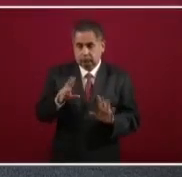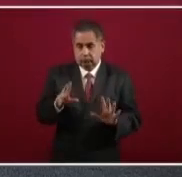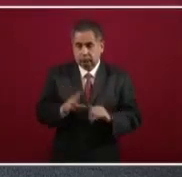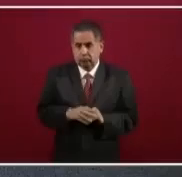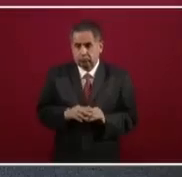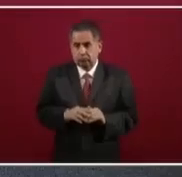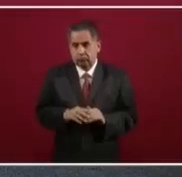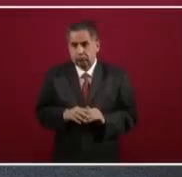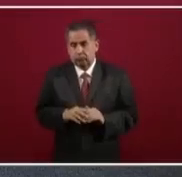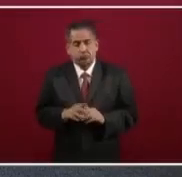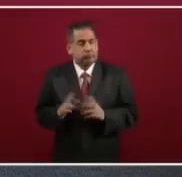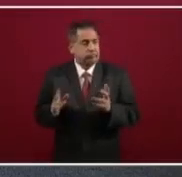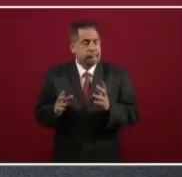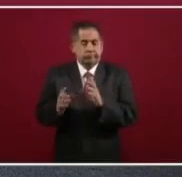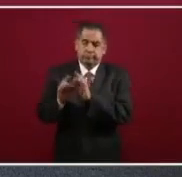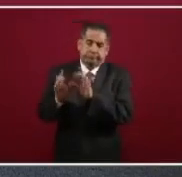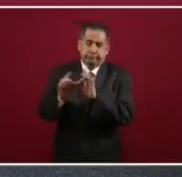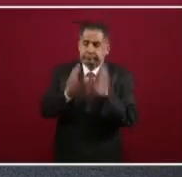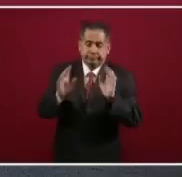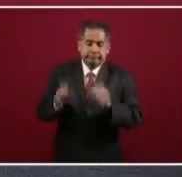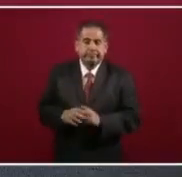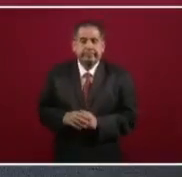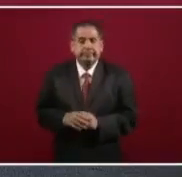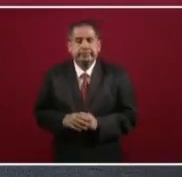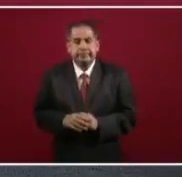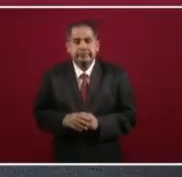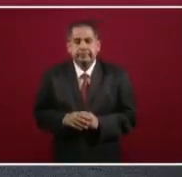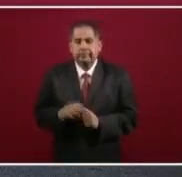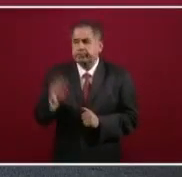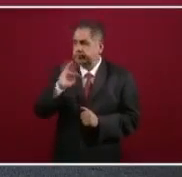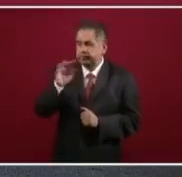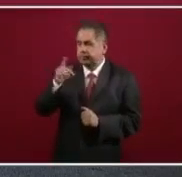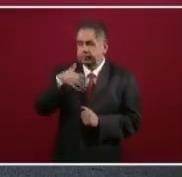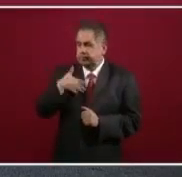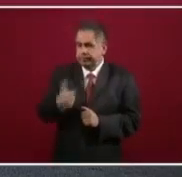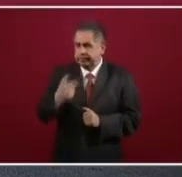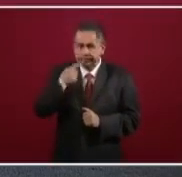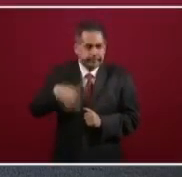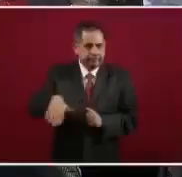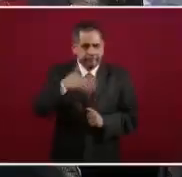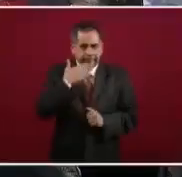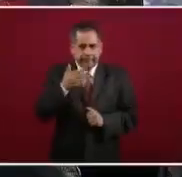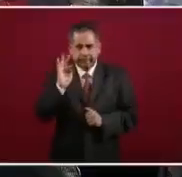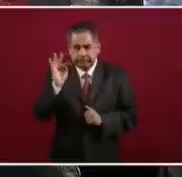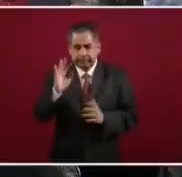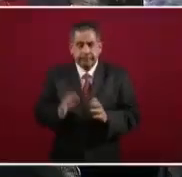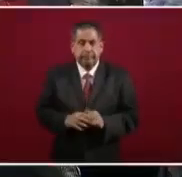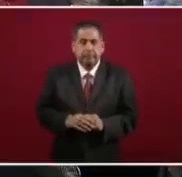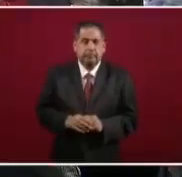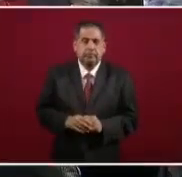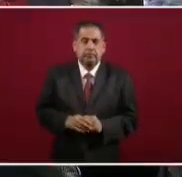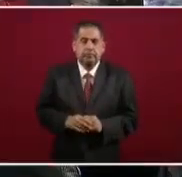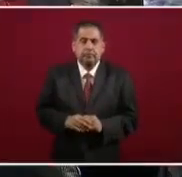nada más qué no se escuchó bien a lo mejor